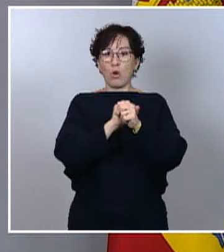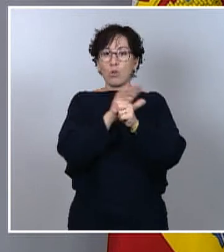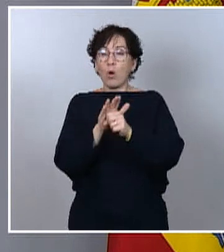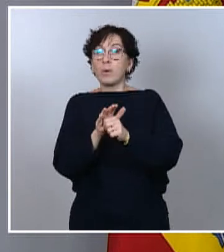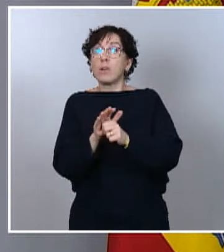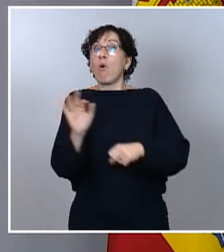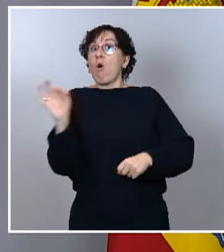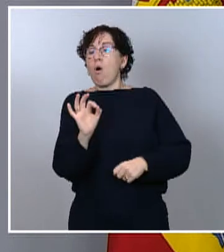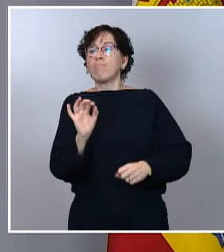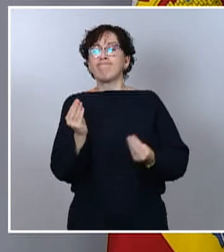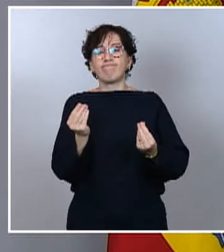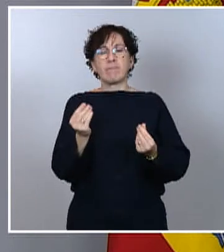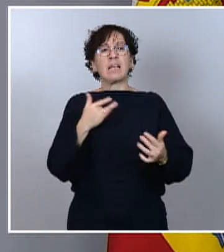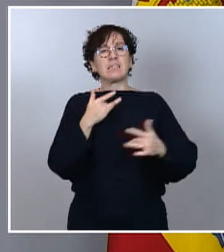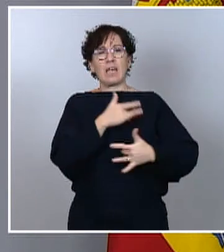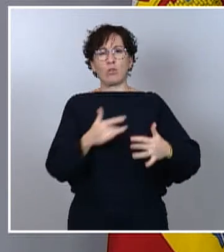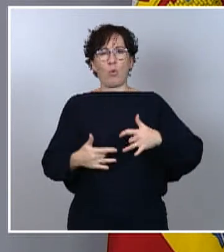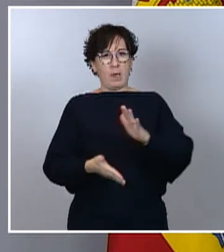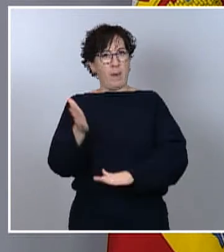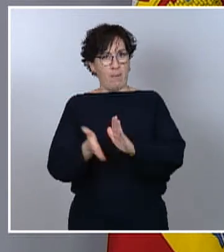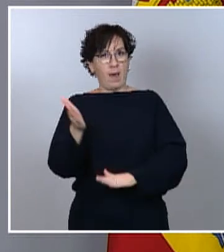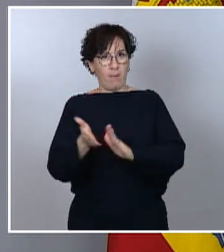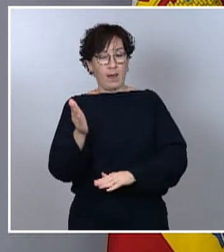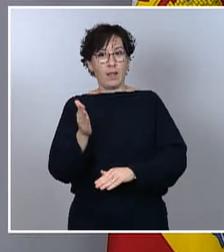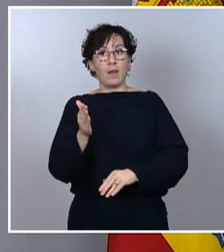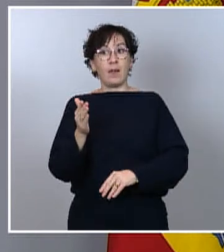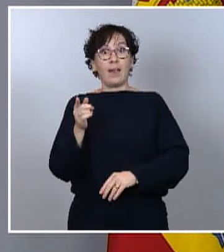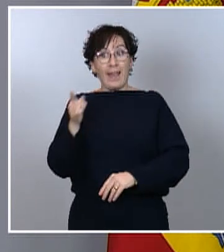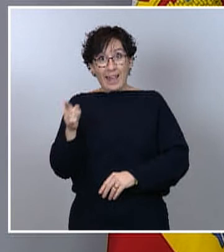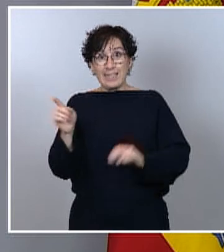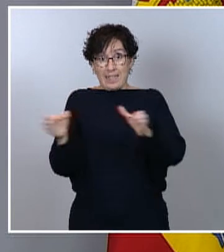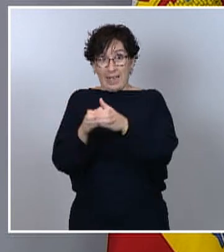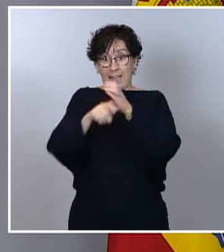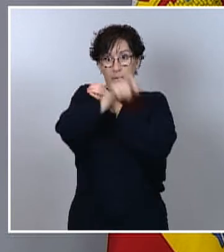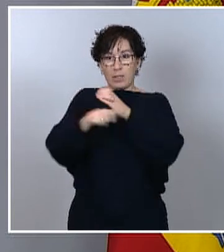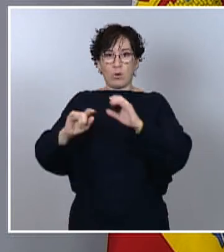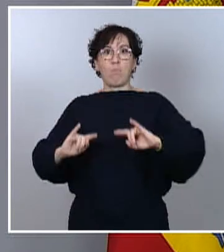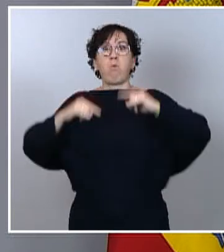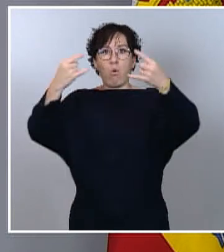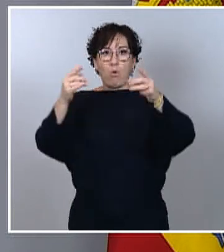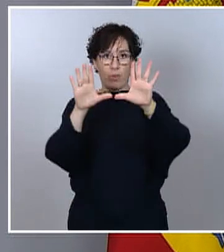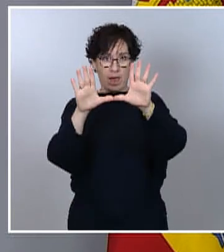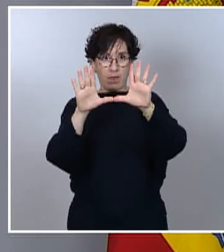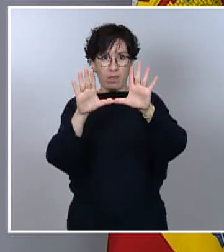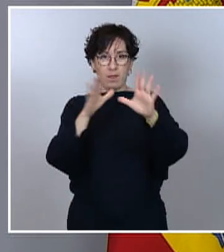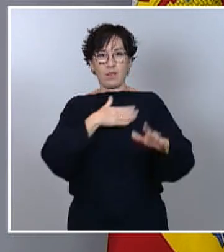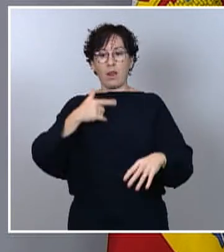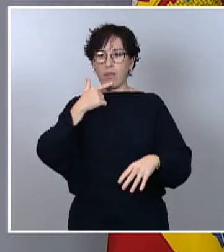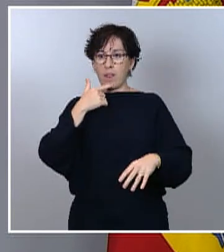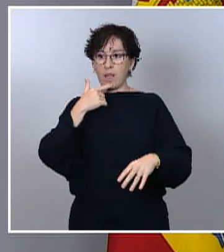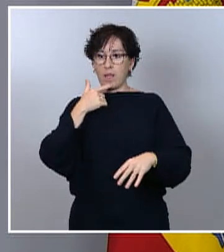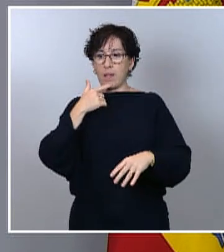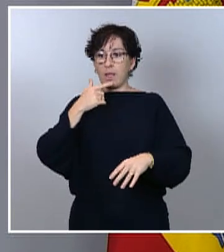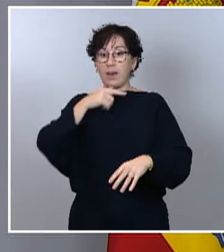la tasa de seroconversión se ha multiplicado por 10 y alcanza el 30%, 35% para los convivientes de